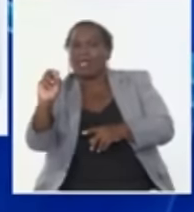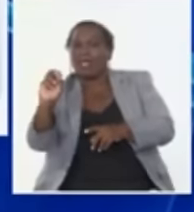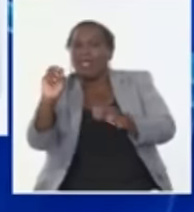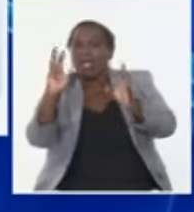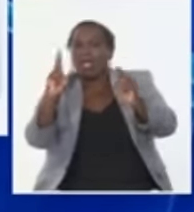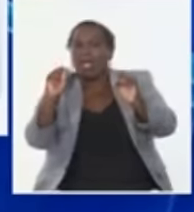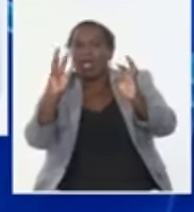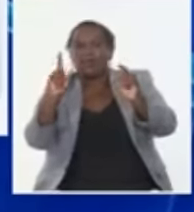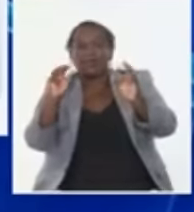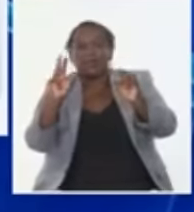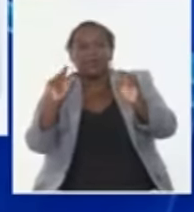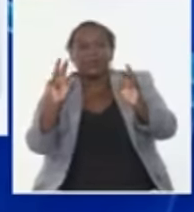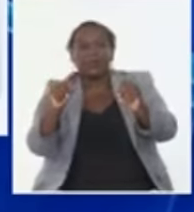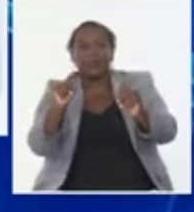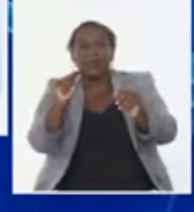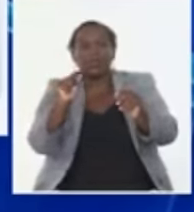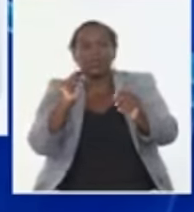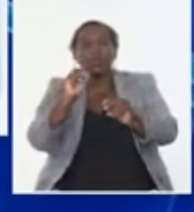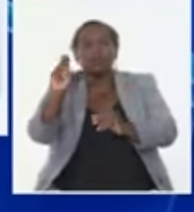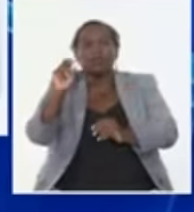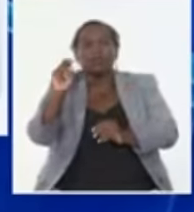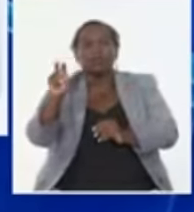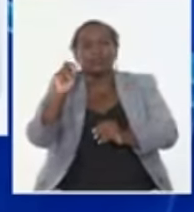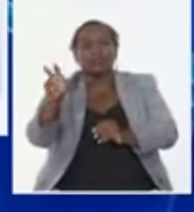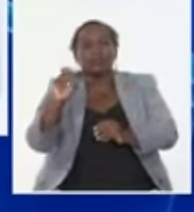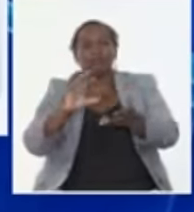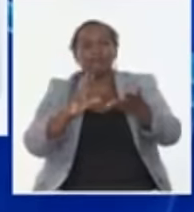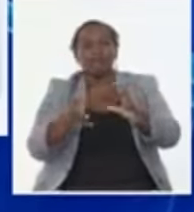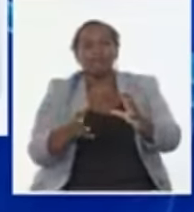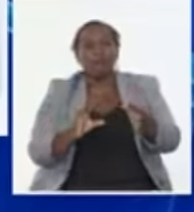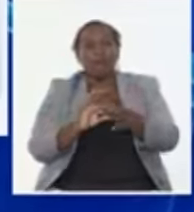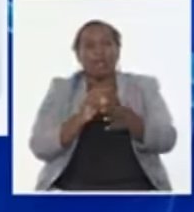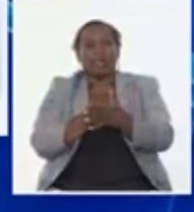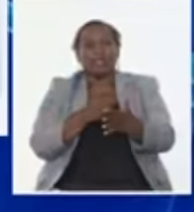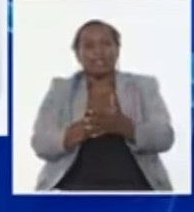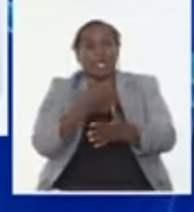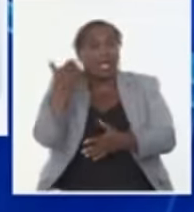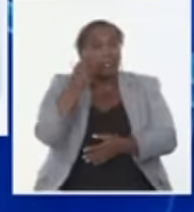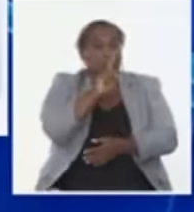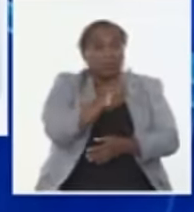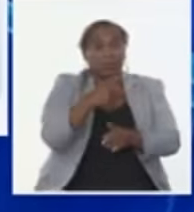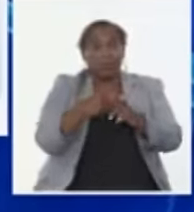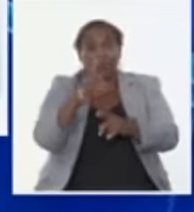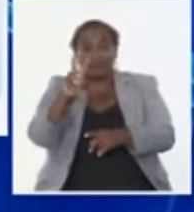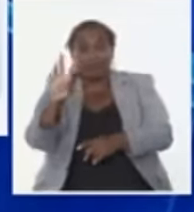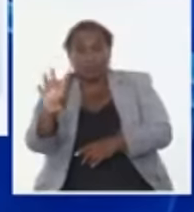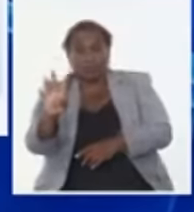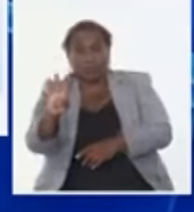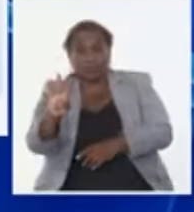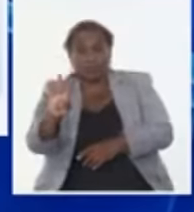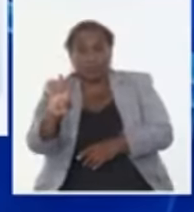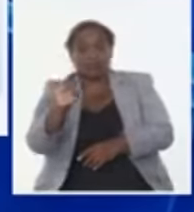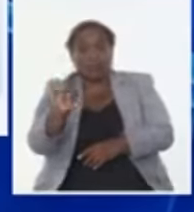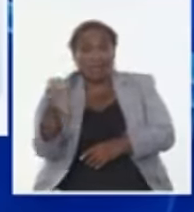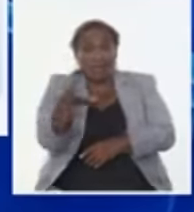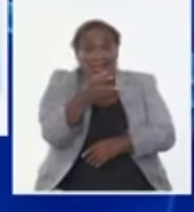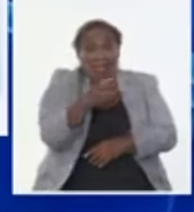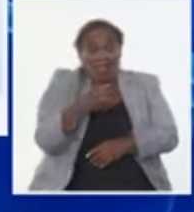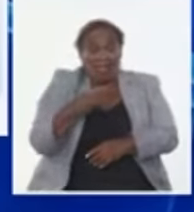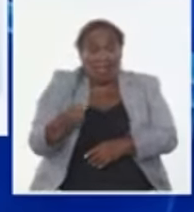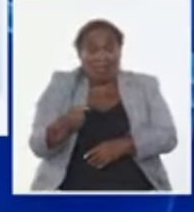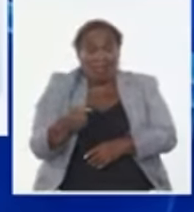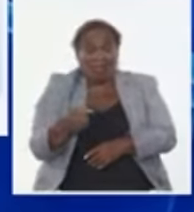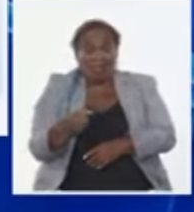aranceles para las importaciones de la forma de gestión no estatal. Antes era 1 por 24. Recaudándose por este